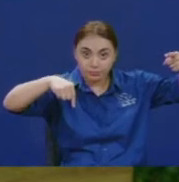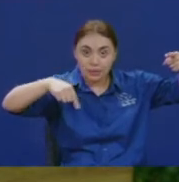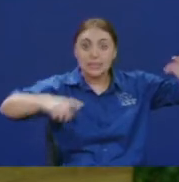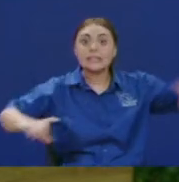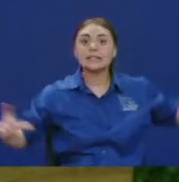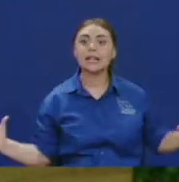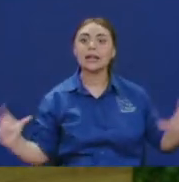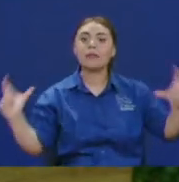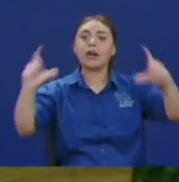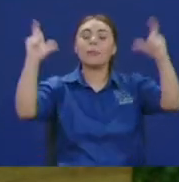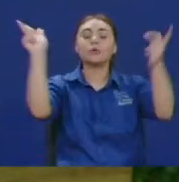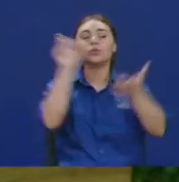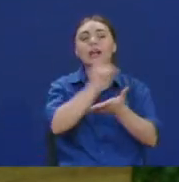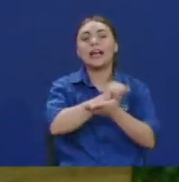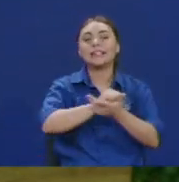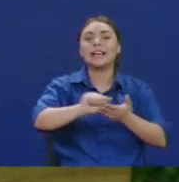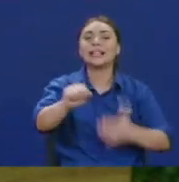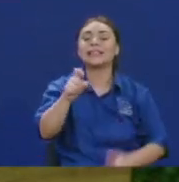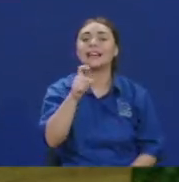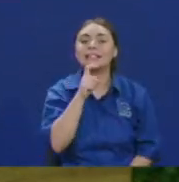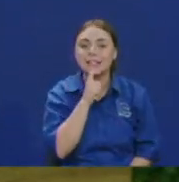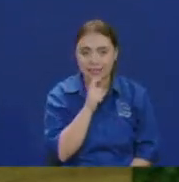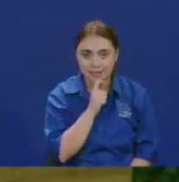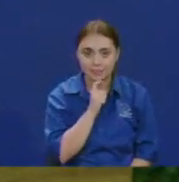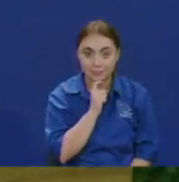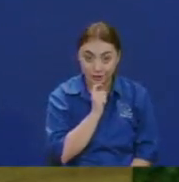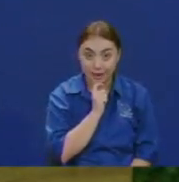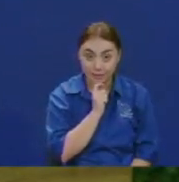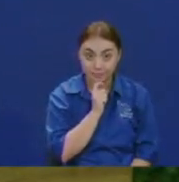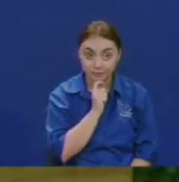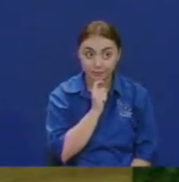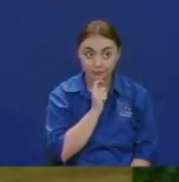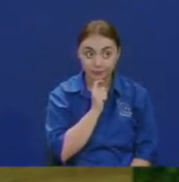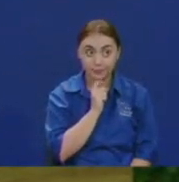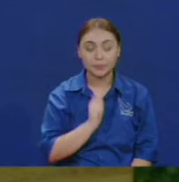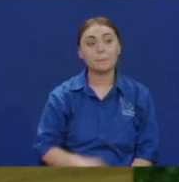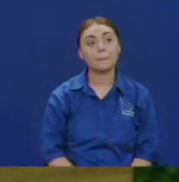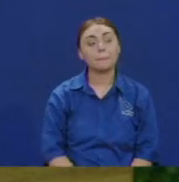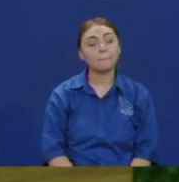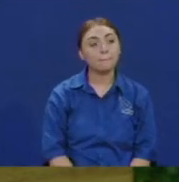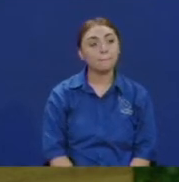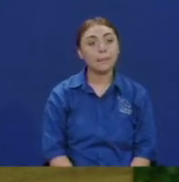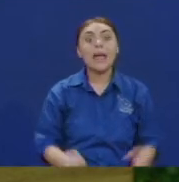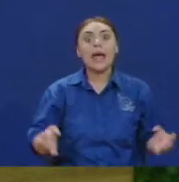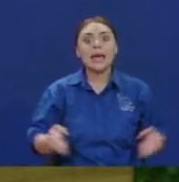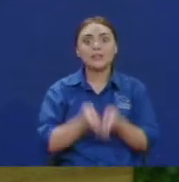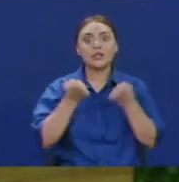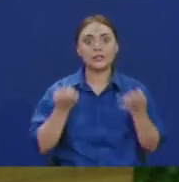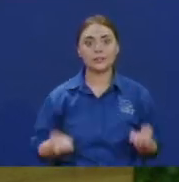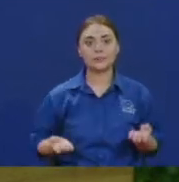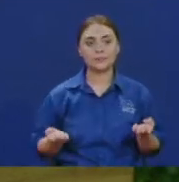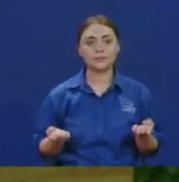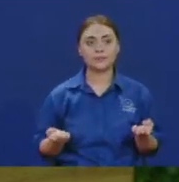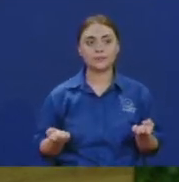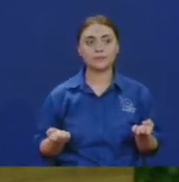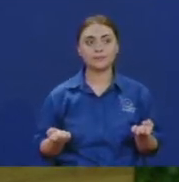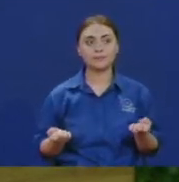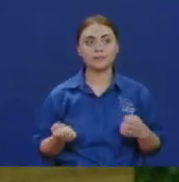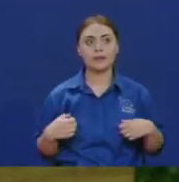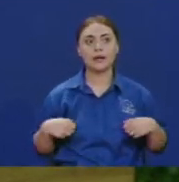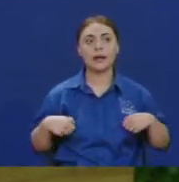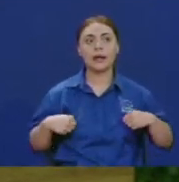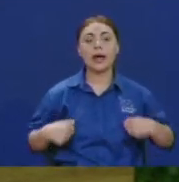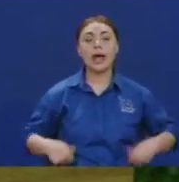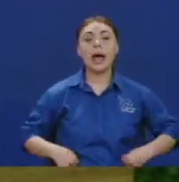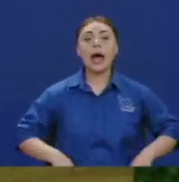esa manera como se les habían puesto, pero aquello viene a ser una sombra. Entonces había una orden de parte